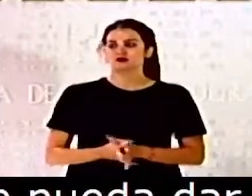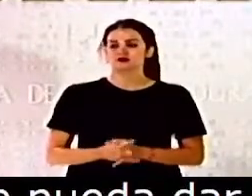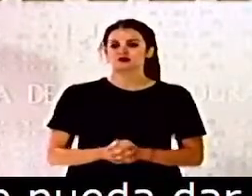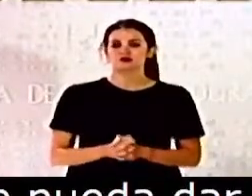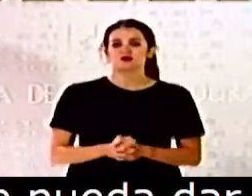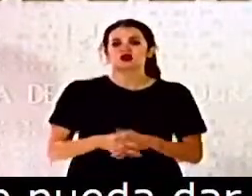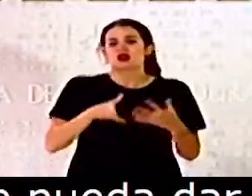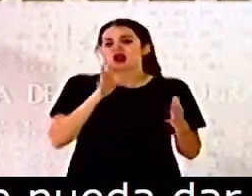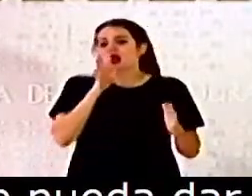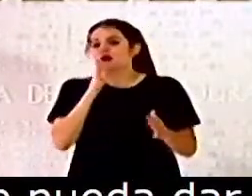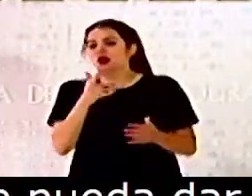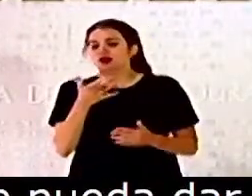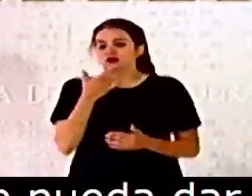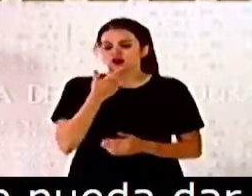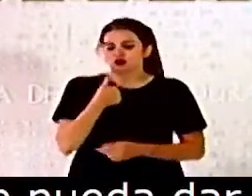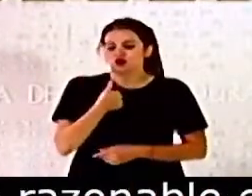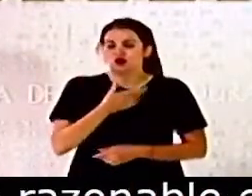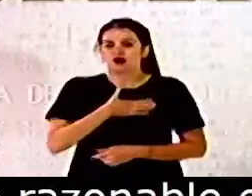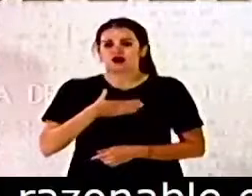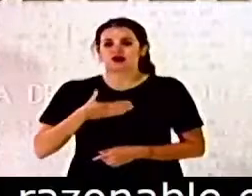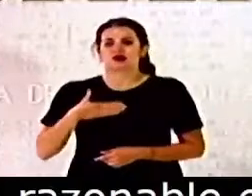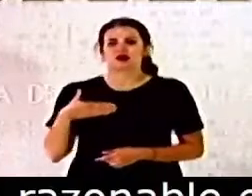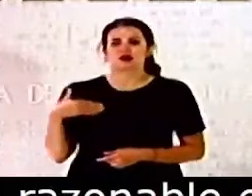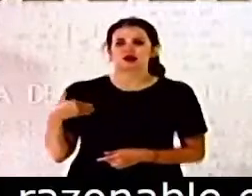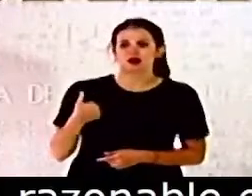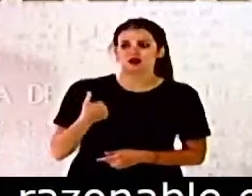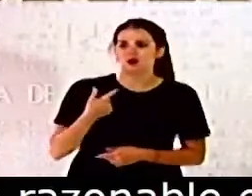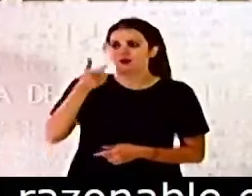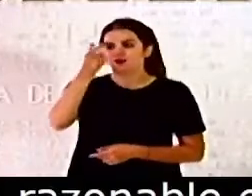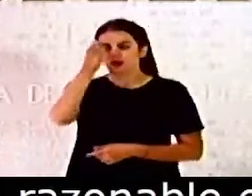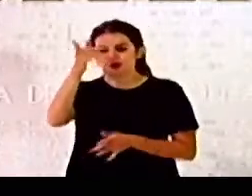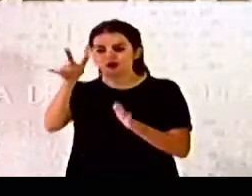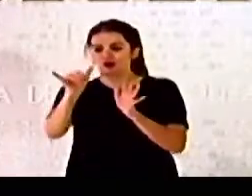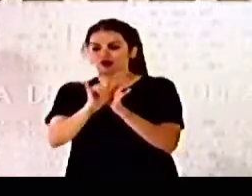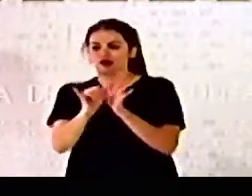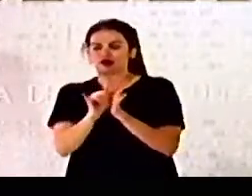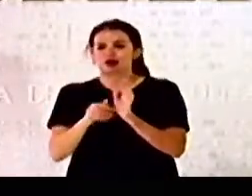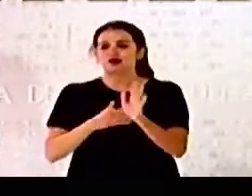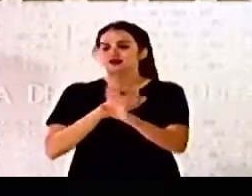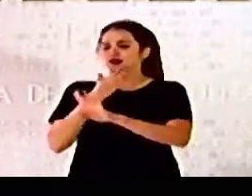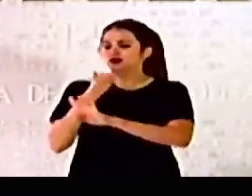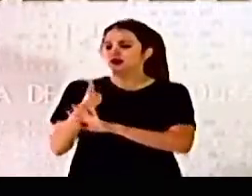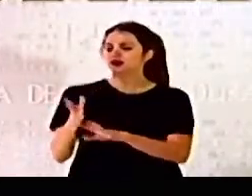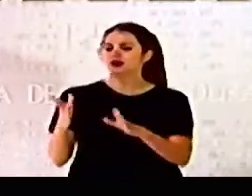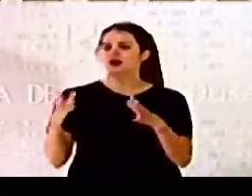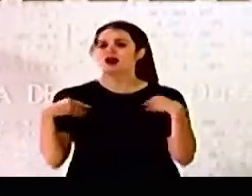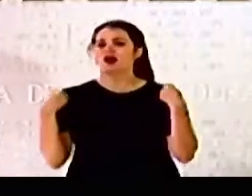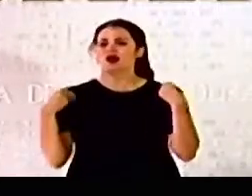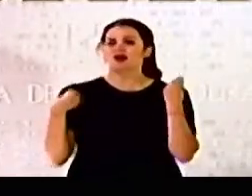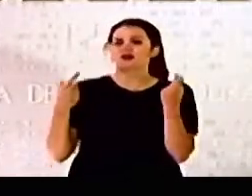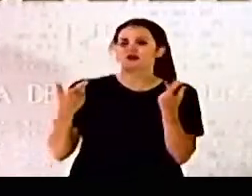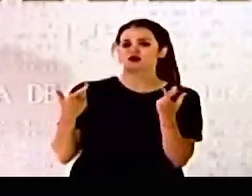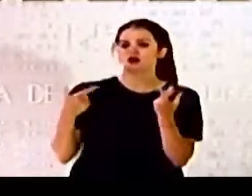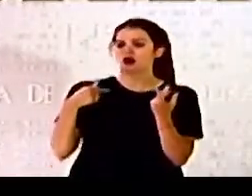Ahora, si lo que quiero es irme de ocio a la localidad más cercana y salgo todos los días, para eso no está pensada la